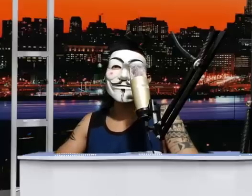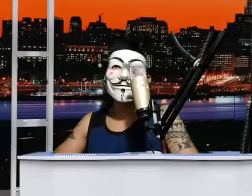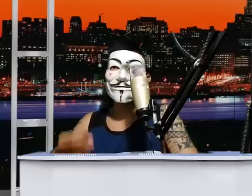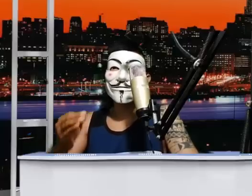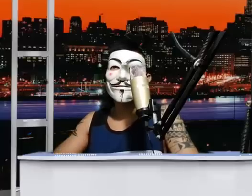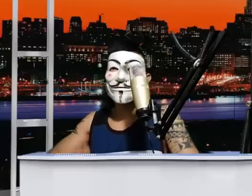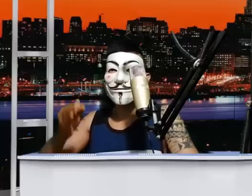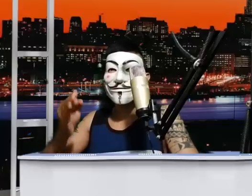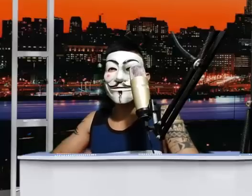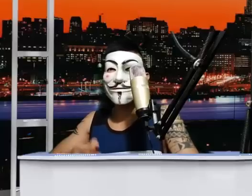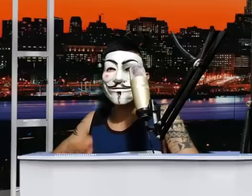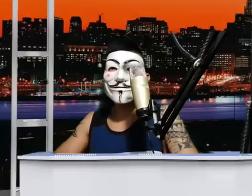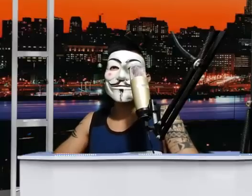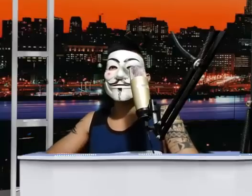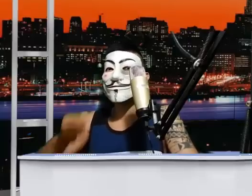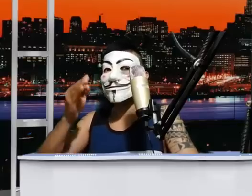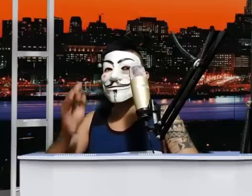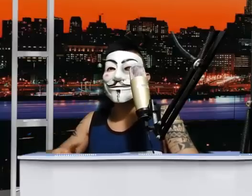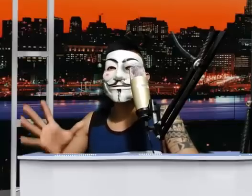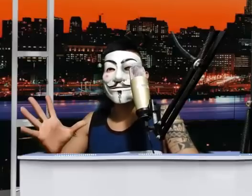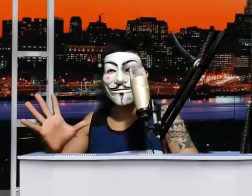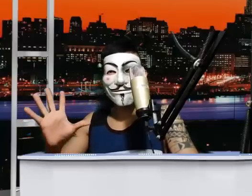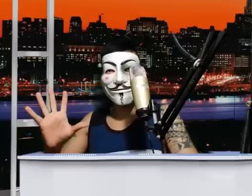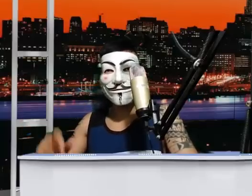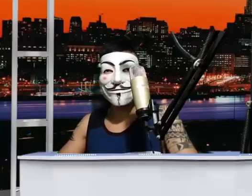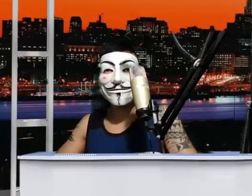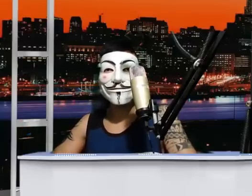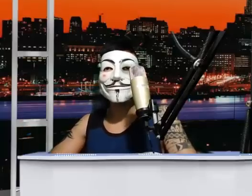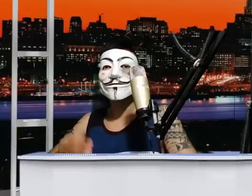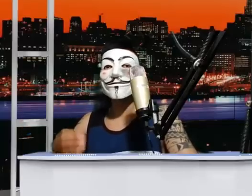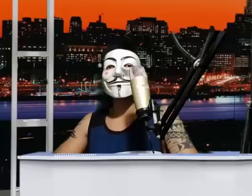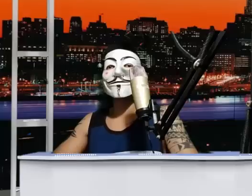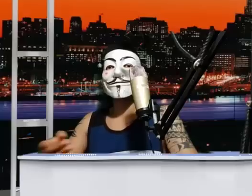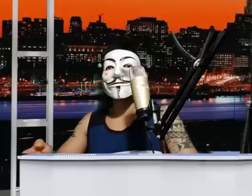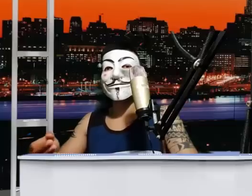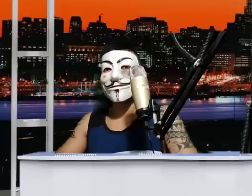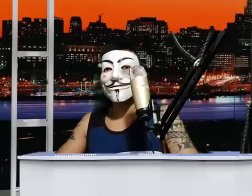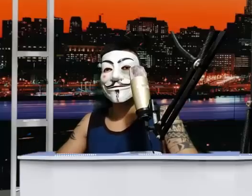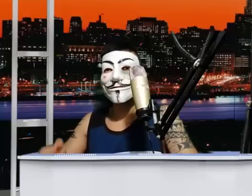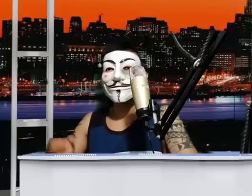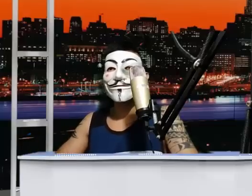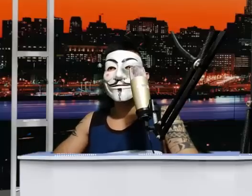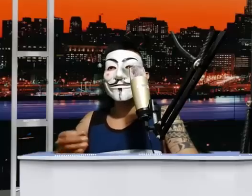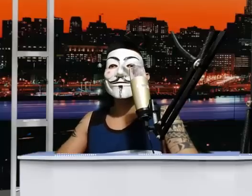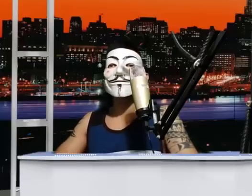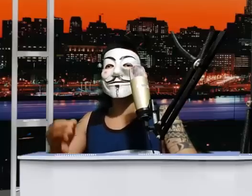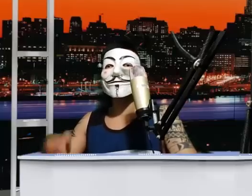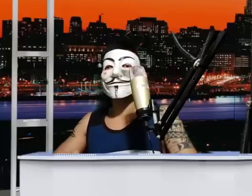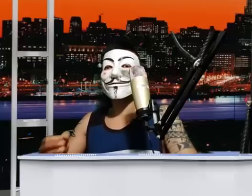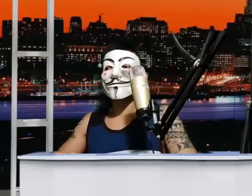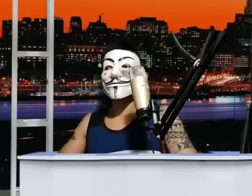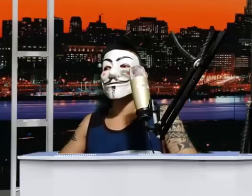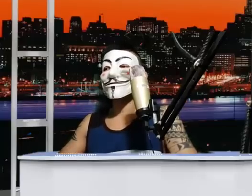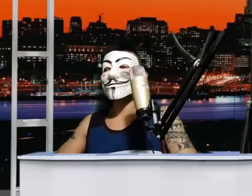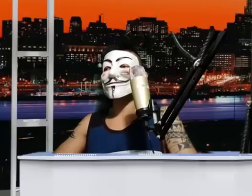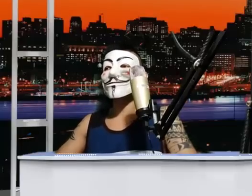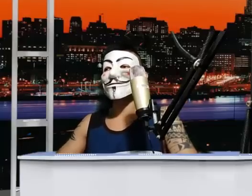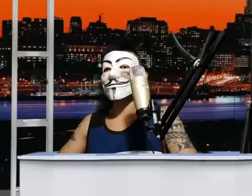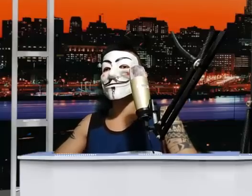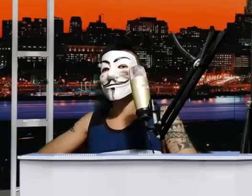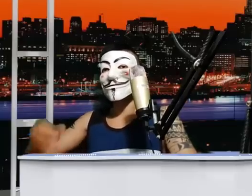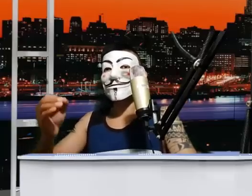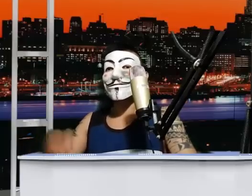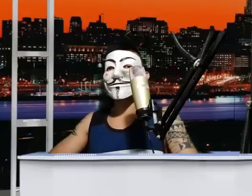que eliminar de forma democrática y sin tantas babosadas al partido Nuevas Ideas y también al partido Gana.